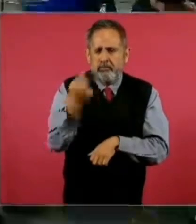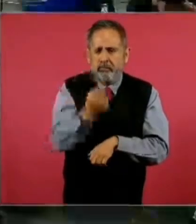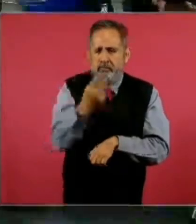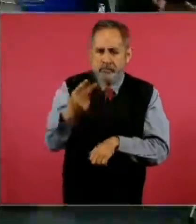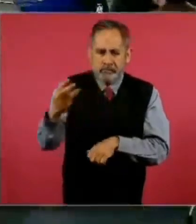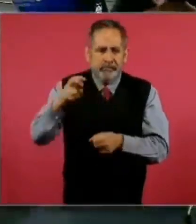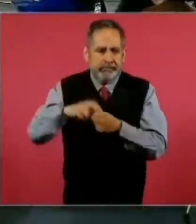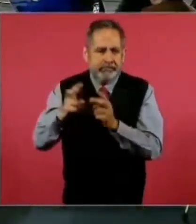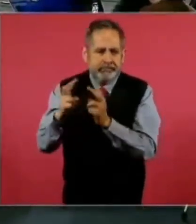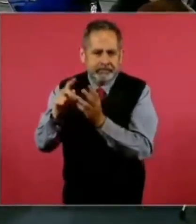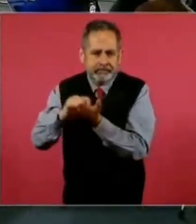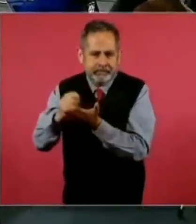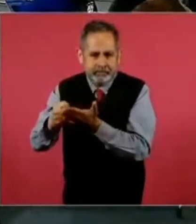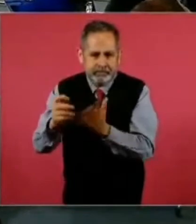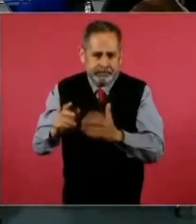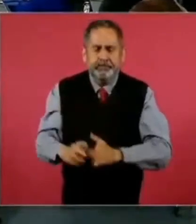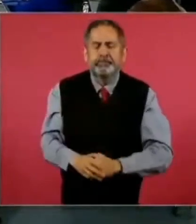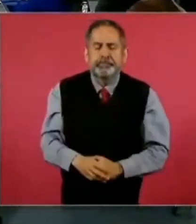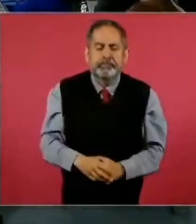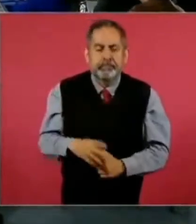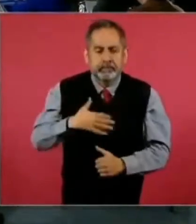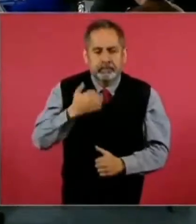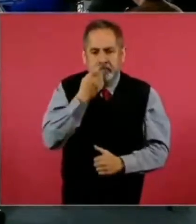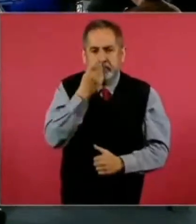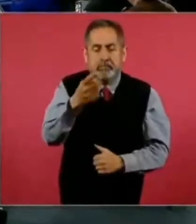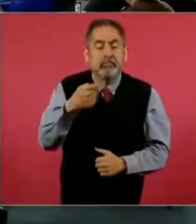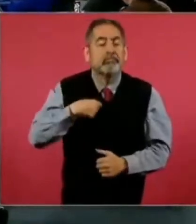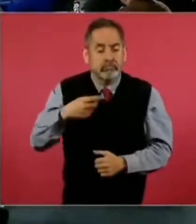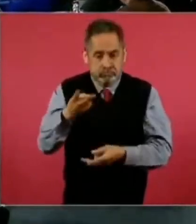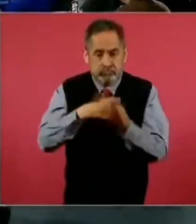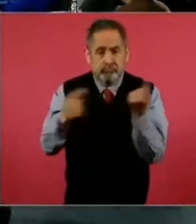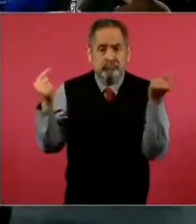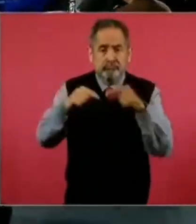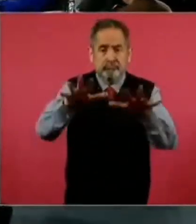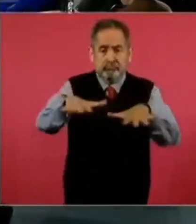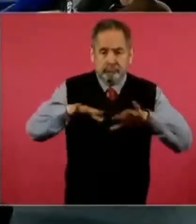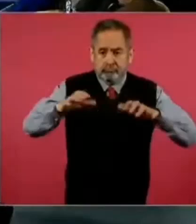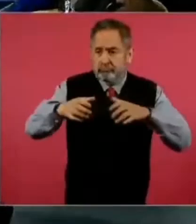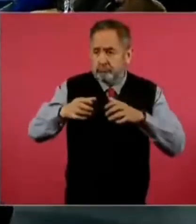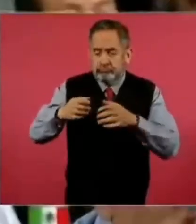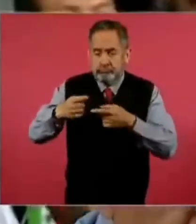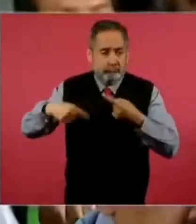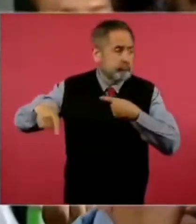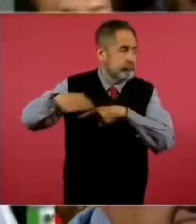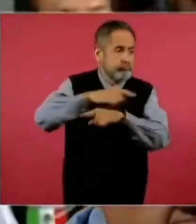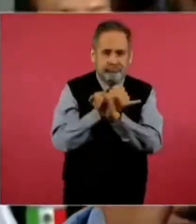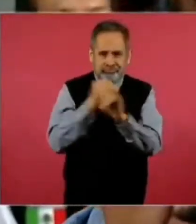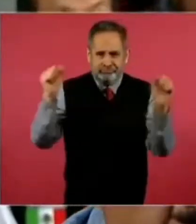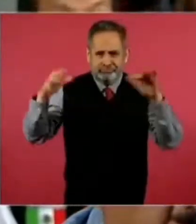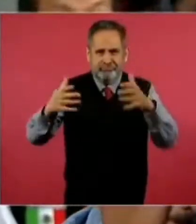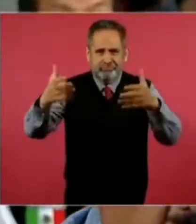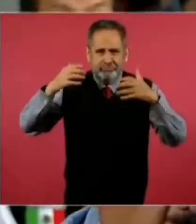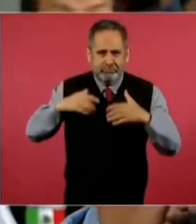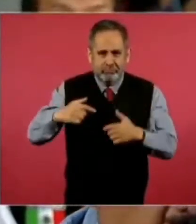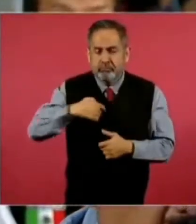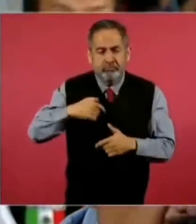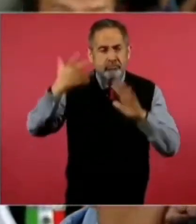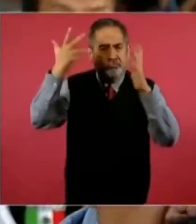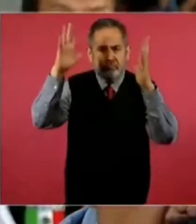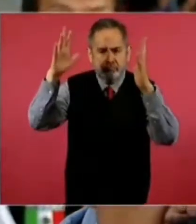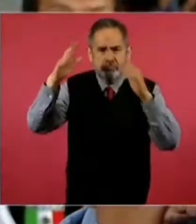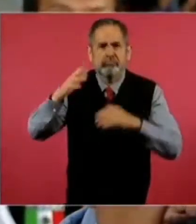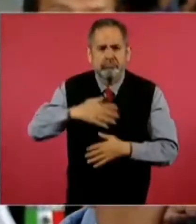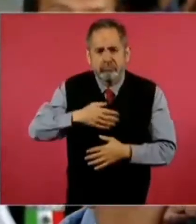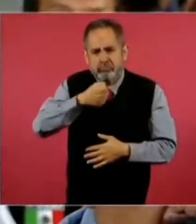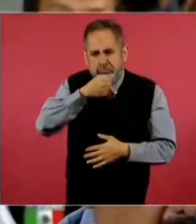Tamaulipas. Quiero decir que yo sí vine al evento de comunicadores independientes y no aplaudí, y en mi reporte